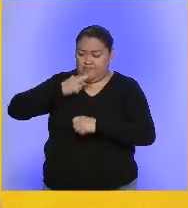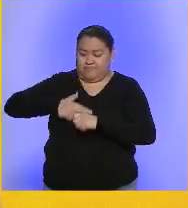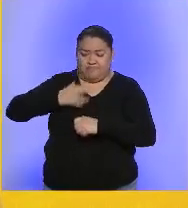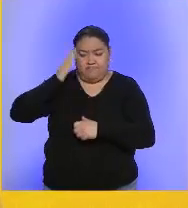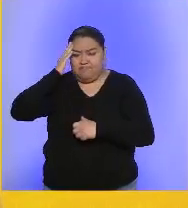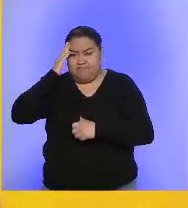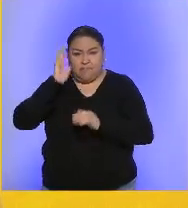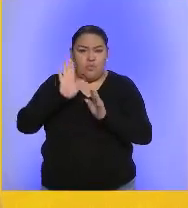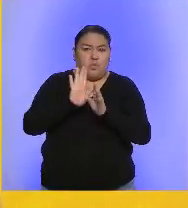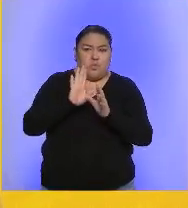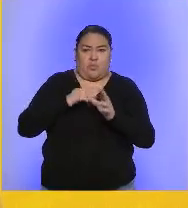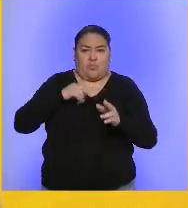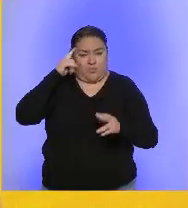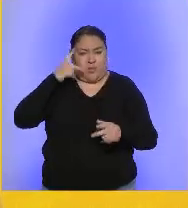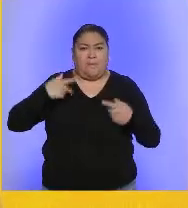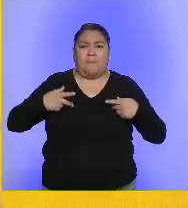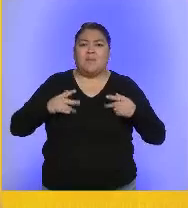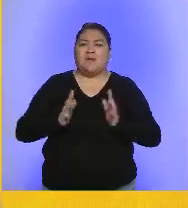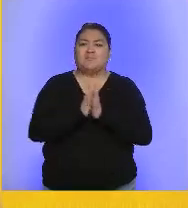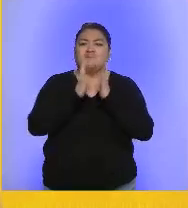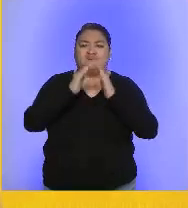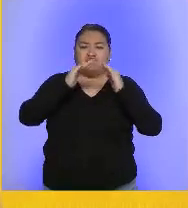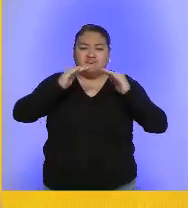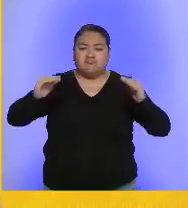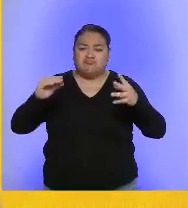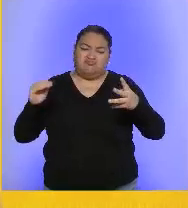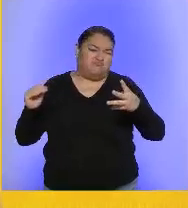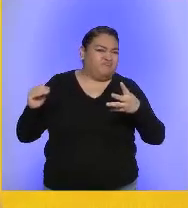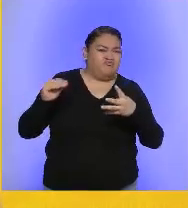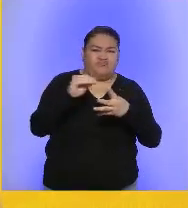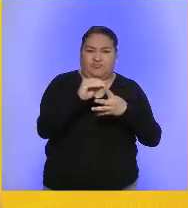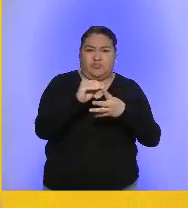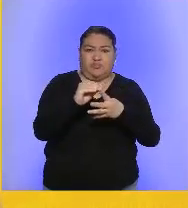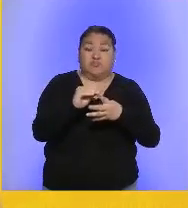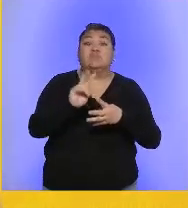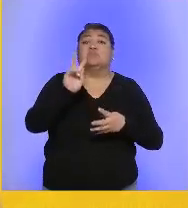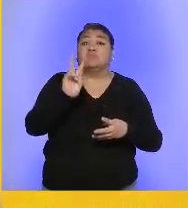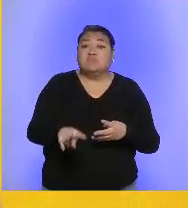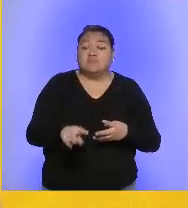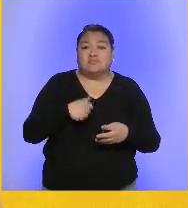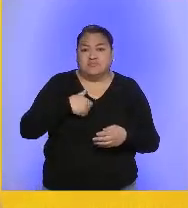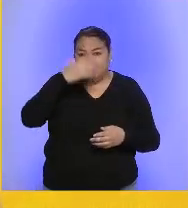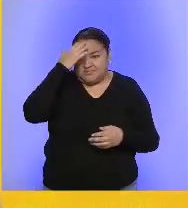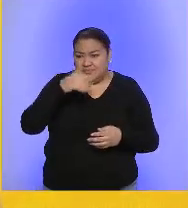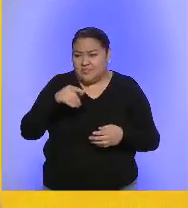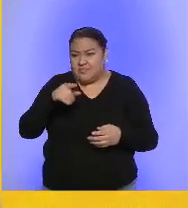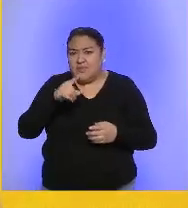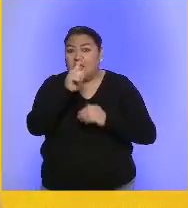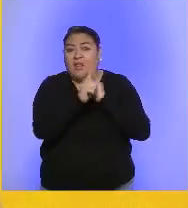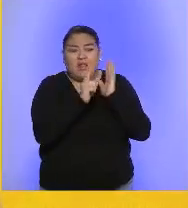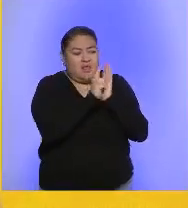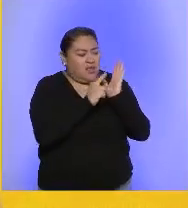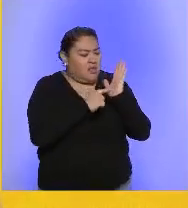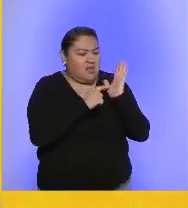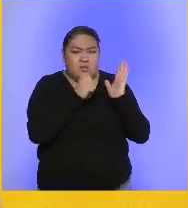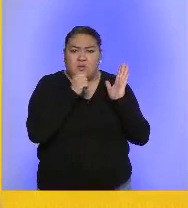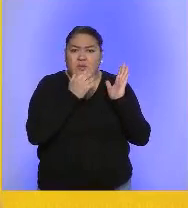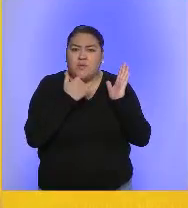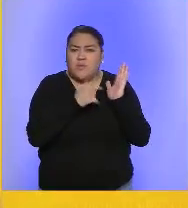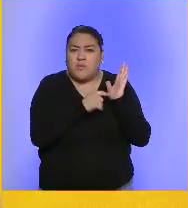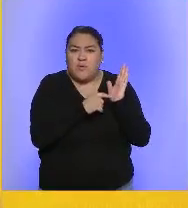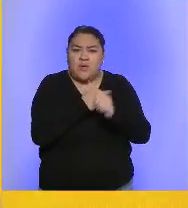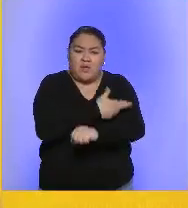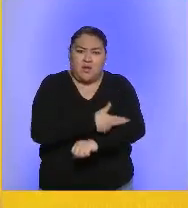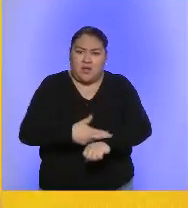de derecho, y ante la omisión legislativa de las acciones afirmativas, porque